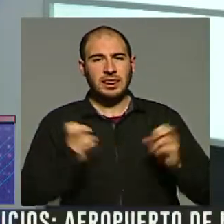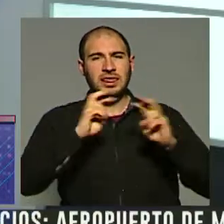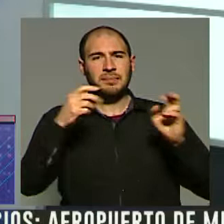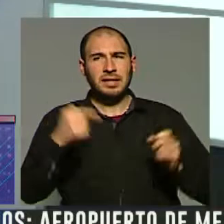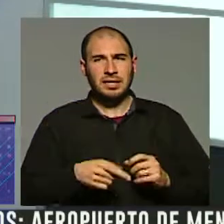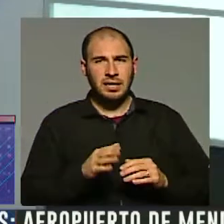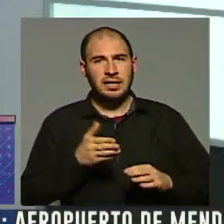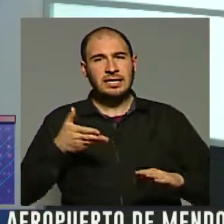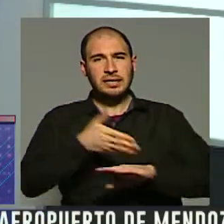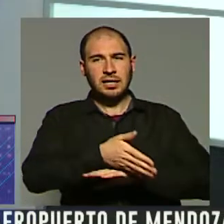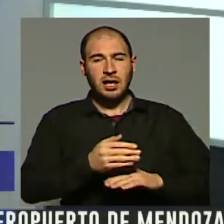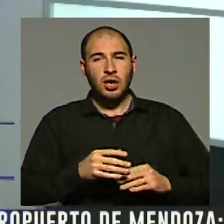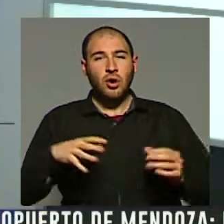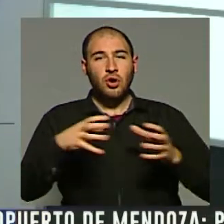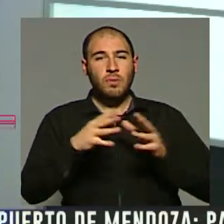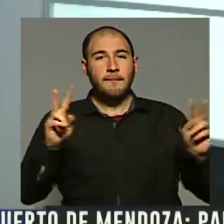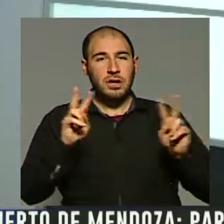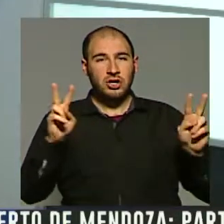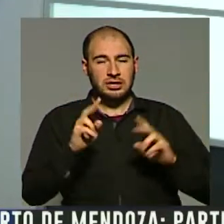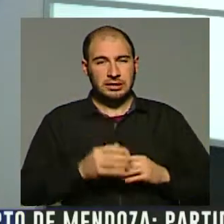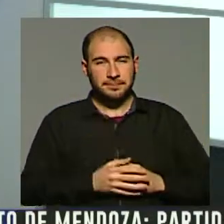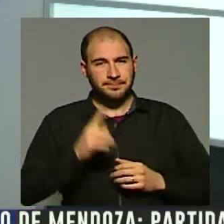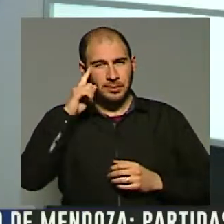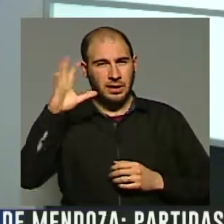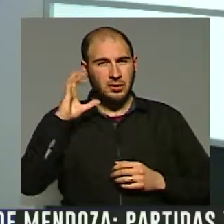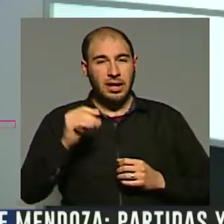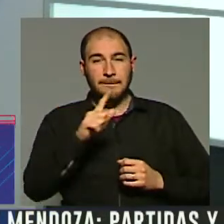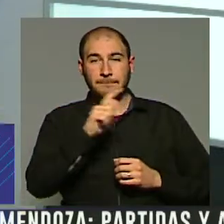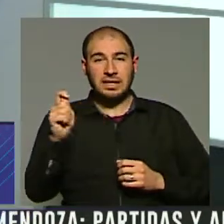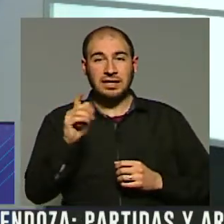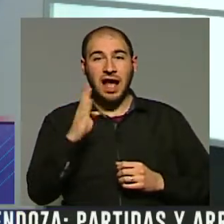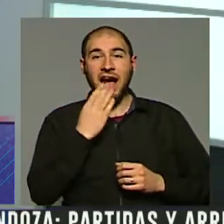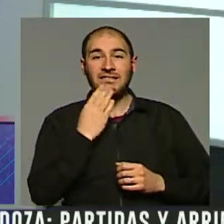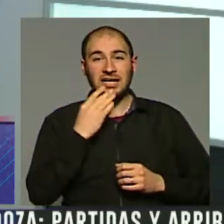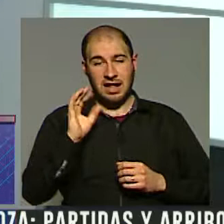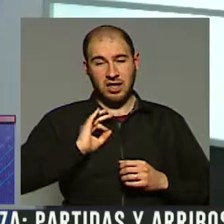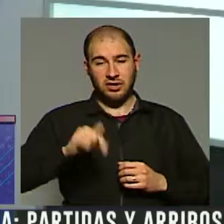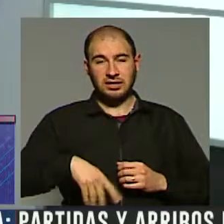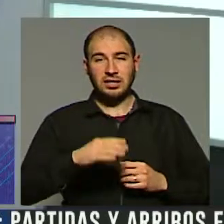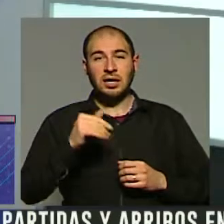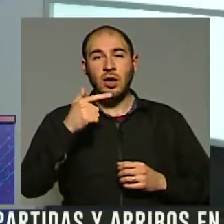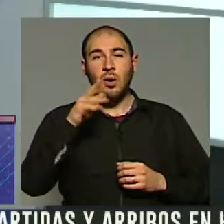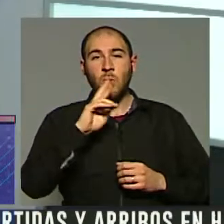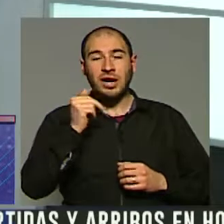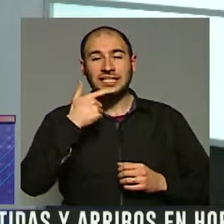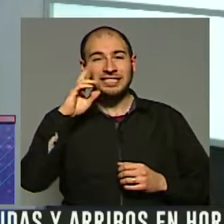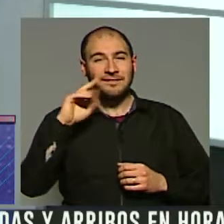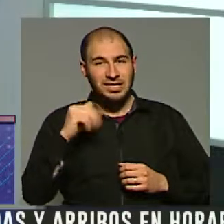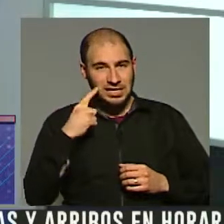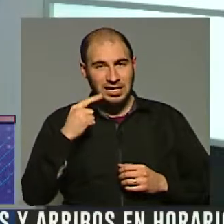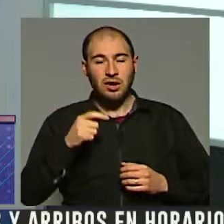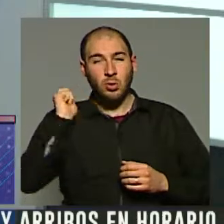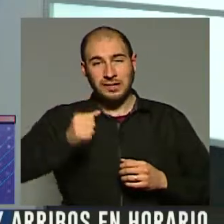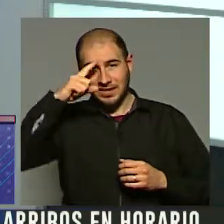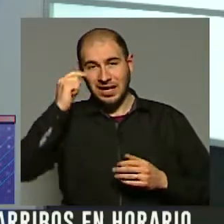con la intervención del Partido Justicialista. Recordamos que en el mes de abril de este año, María Servini, la jueza federal, había tomado